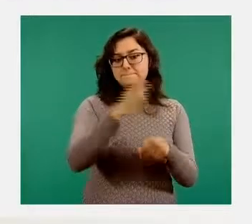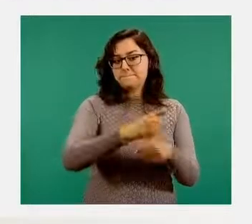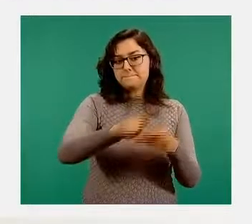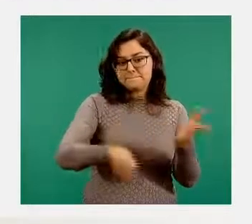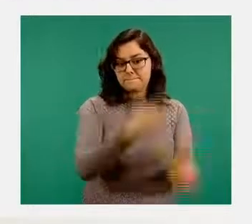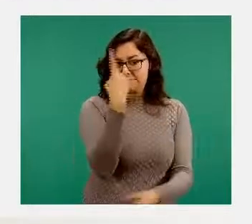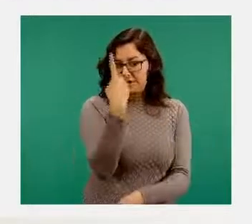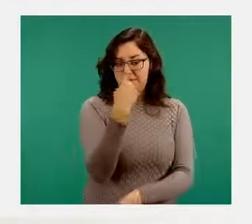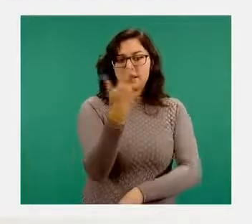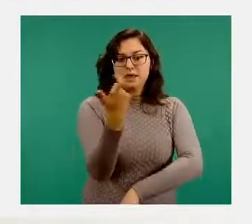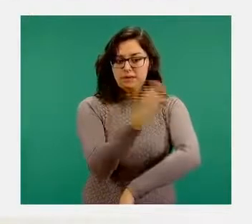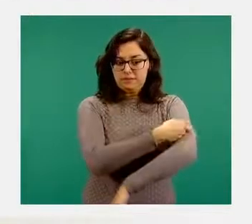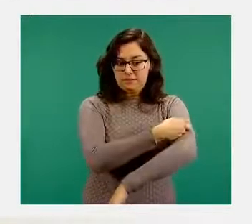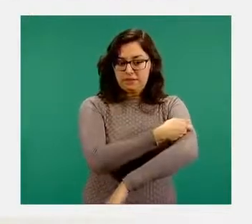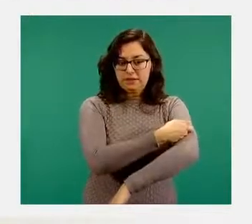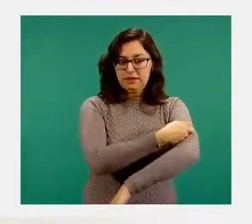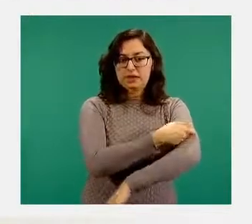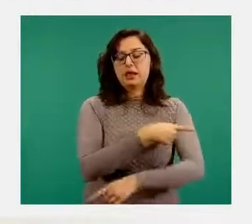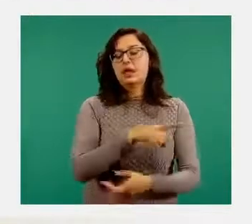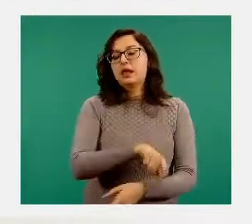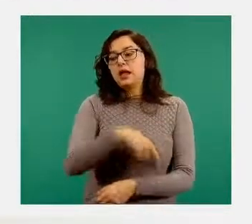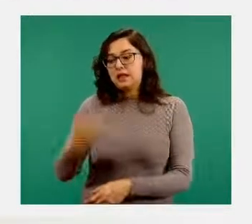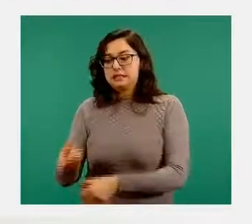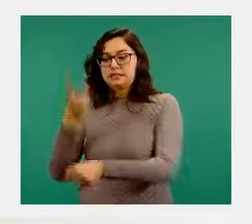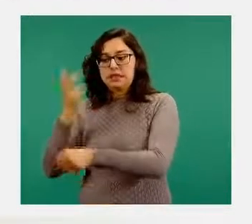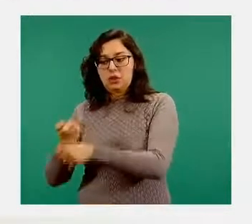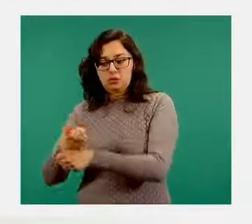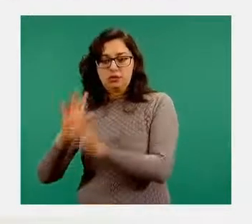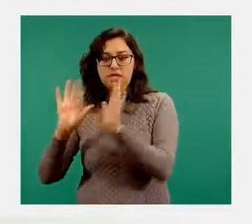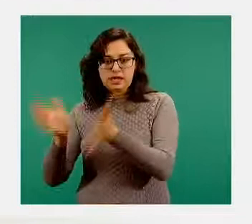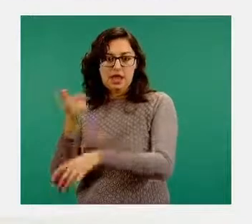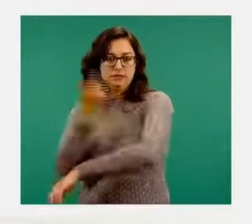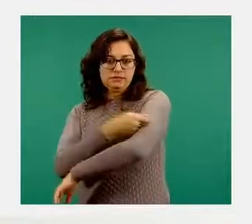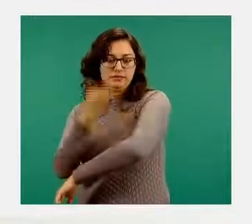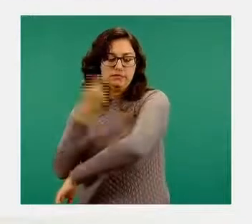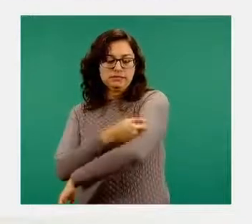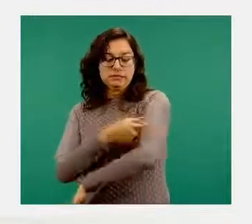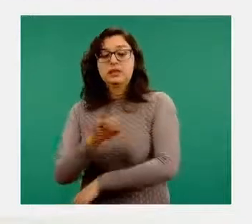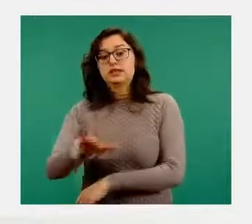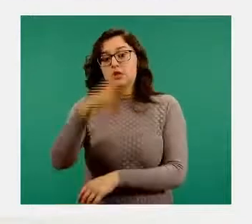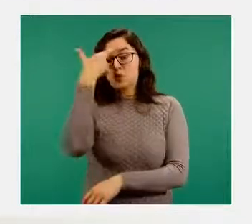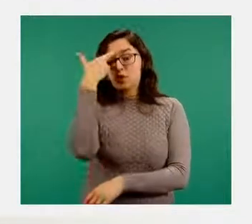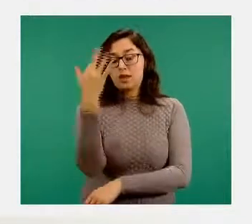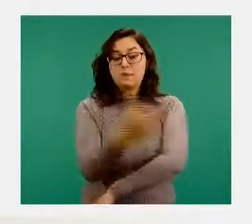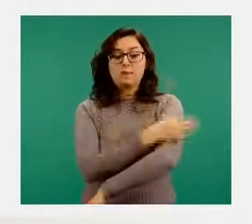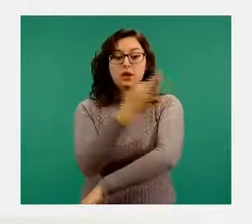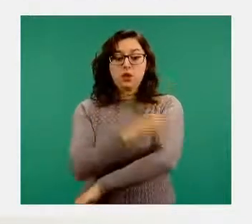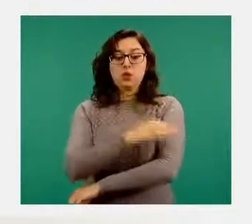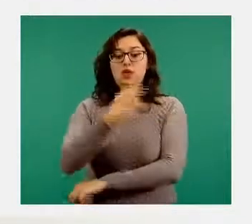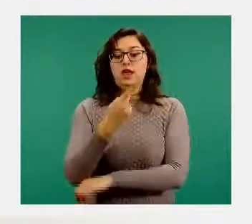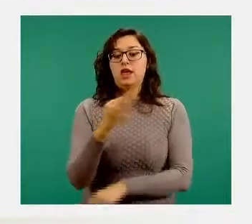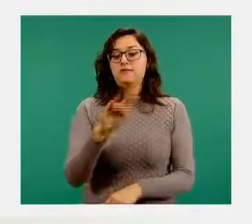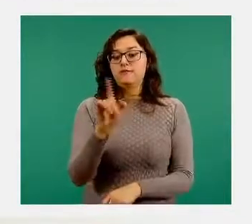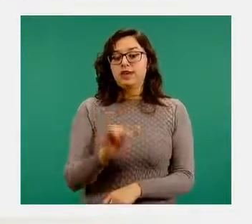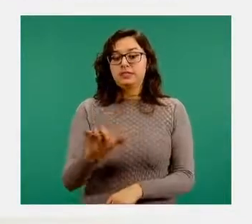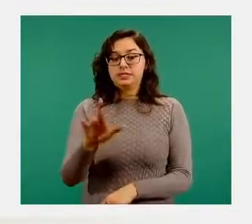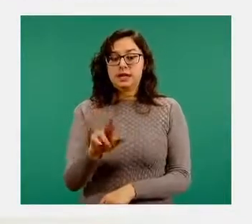Recordar que la vacuna de Pfizer-BioNTech requiere 2 aplicaciones separadas por 21